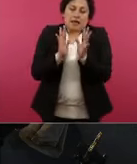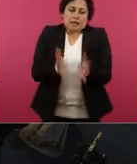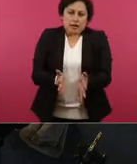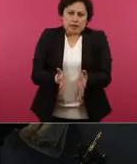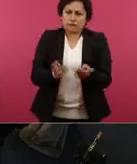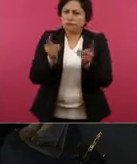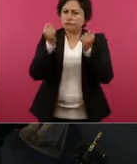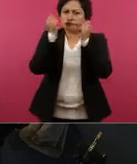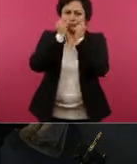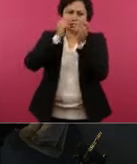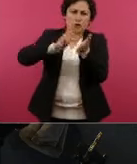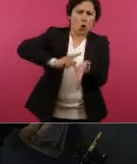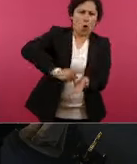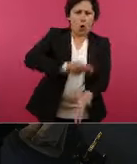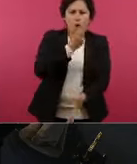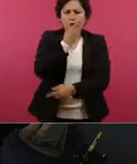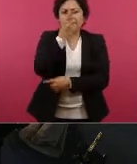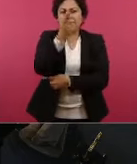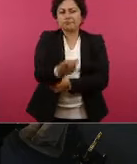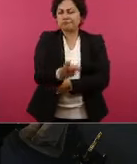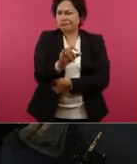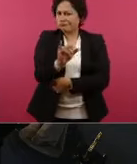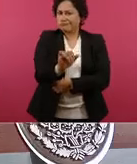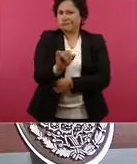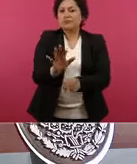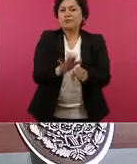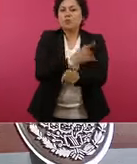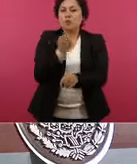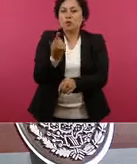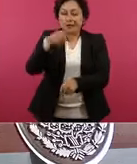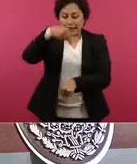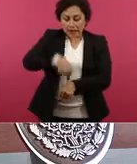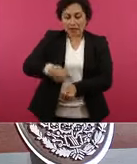decir, porque esto no sale en la televisión.